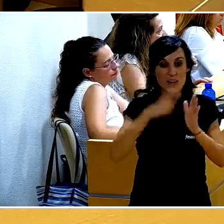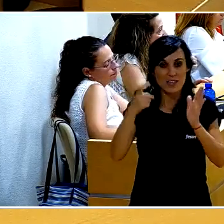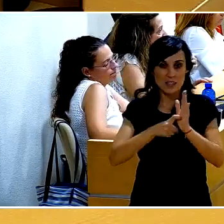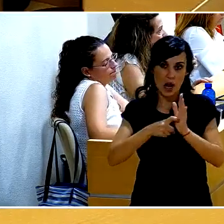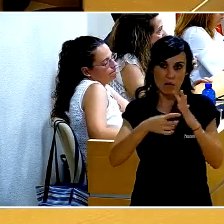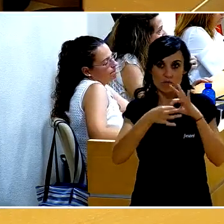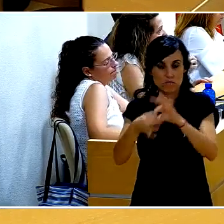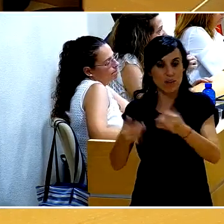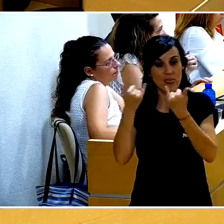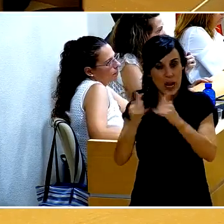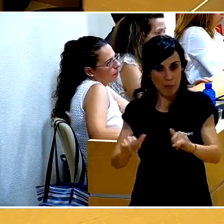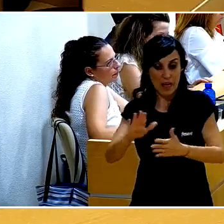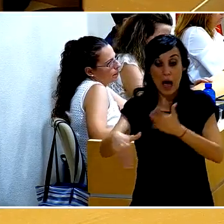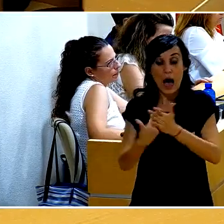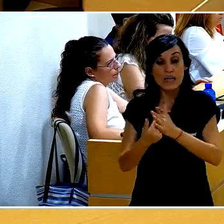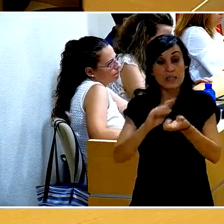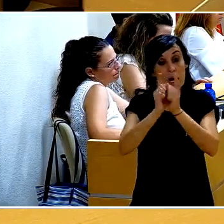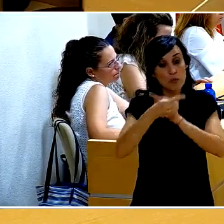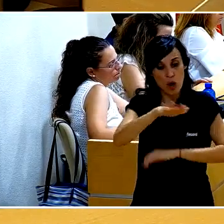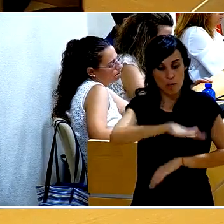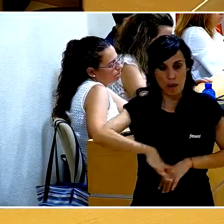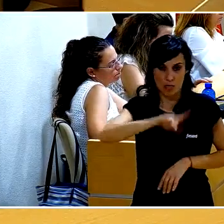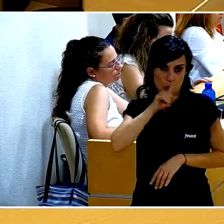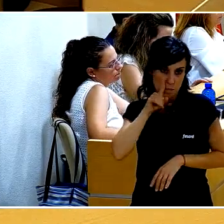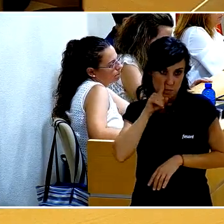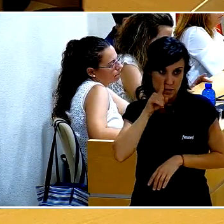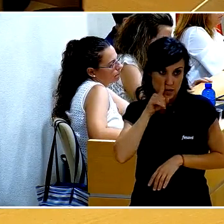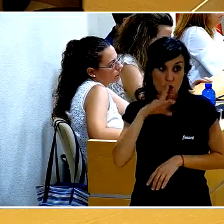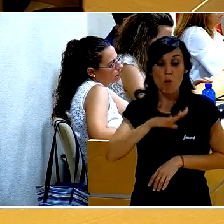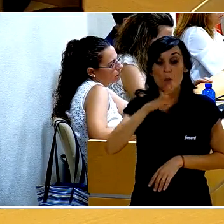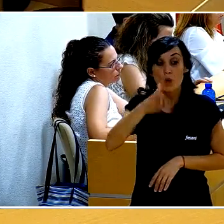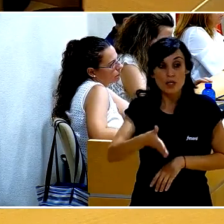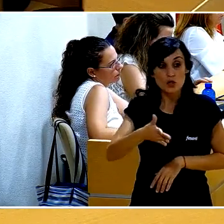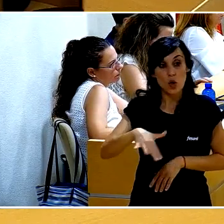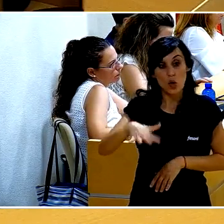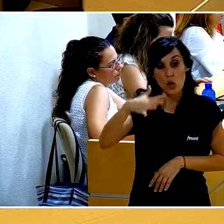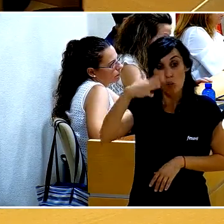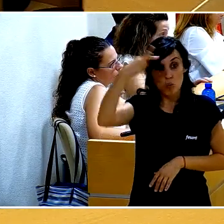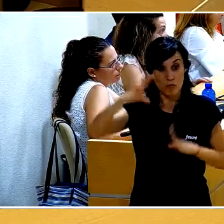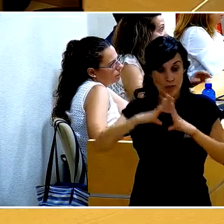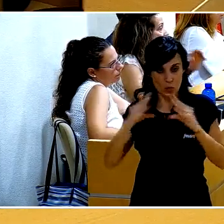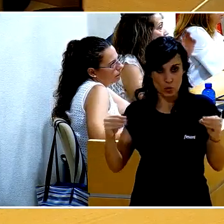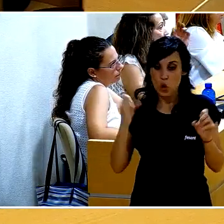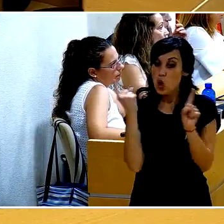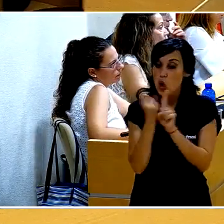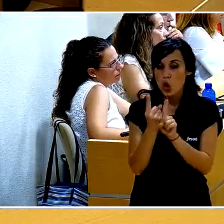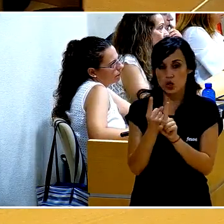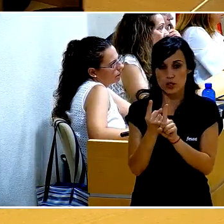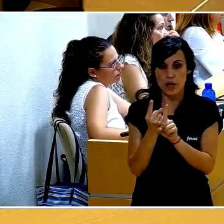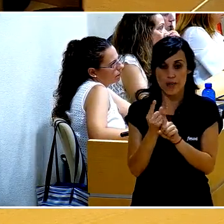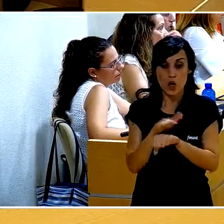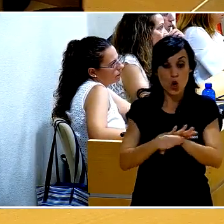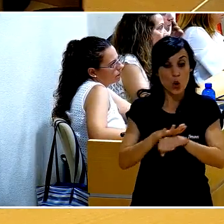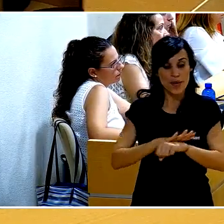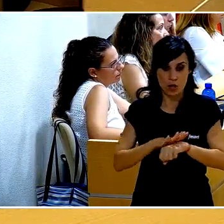paz. Hasta cambió el nombre de la plaza. Por eso la población de la Vall d'Uixó está en contra del gobierno